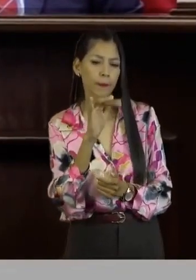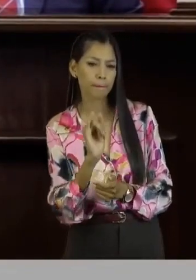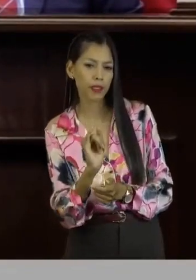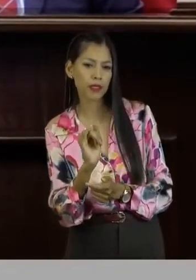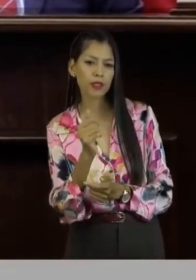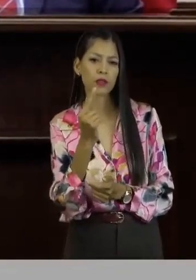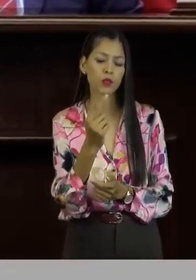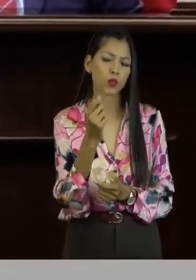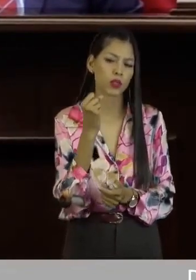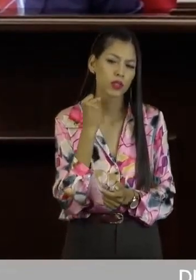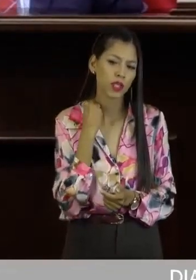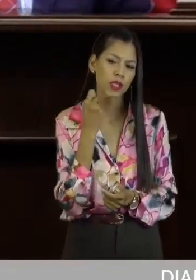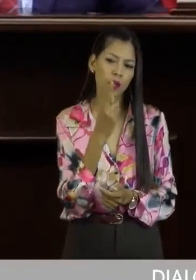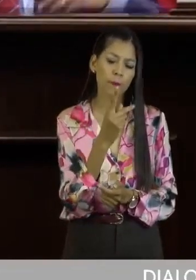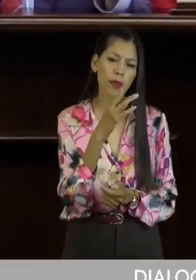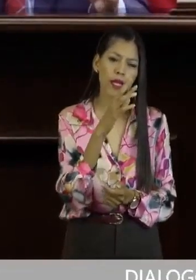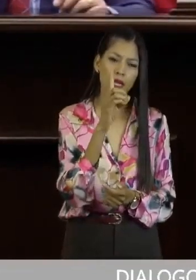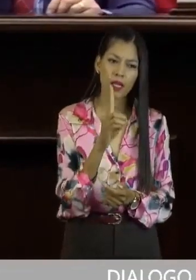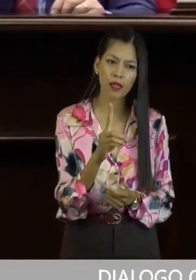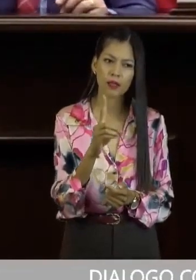senador del PRD.